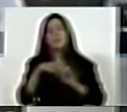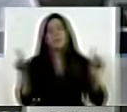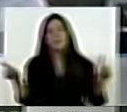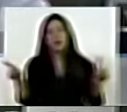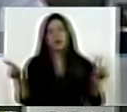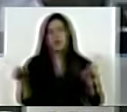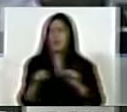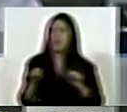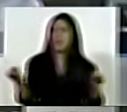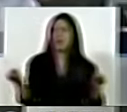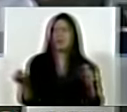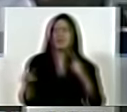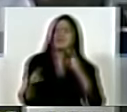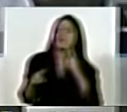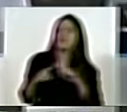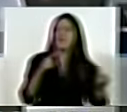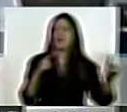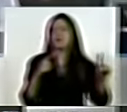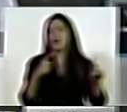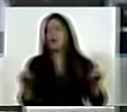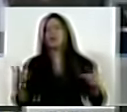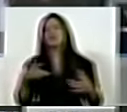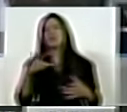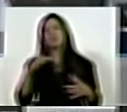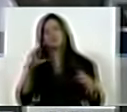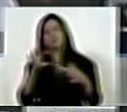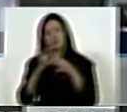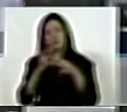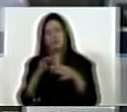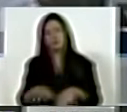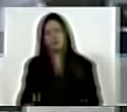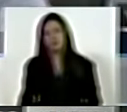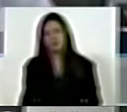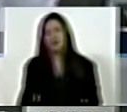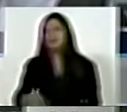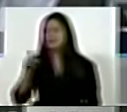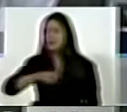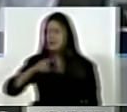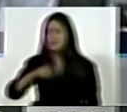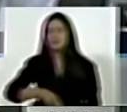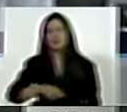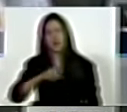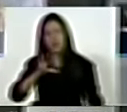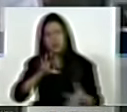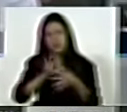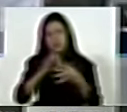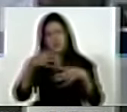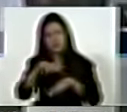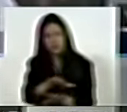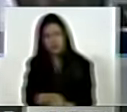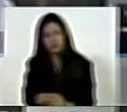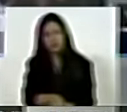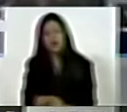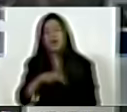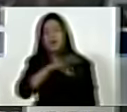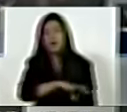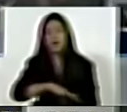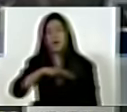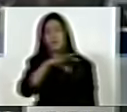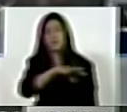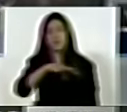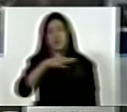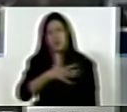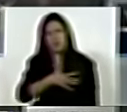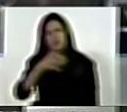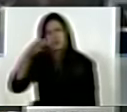no puede haber diversidad en cuanto al sentido de la unidad, la necesidad de la unidad. Y ese es el espíritu que yo tengo